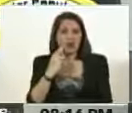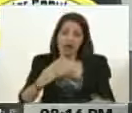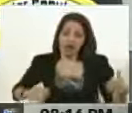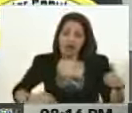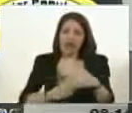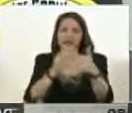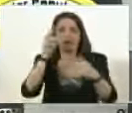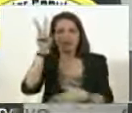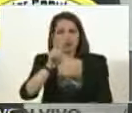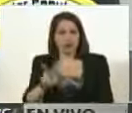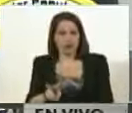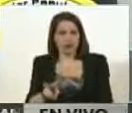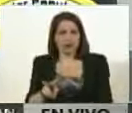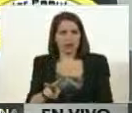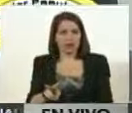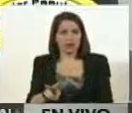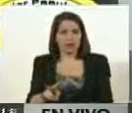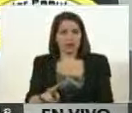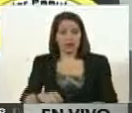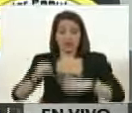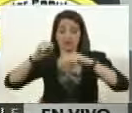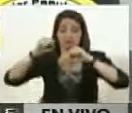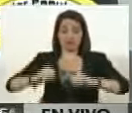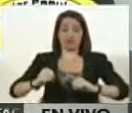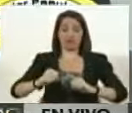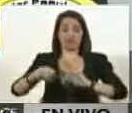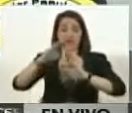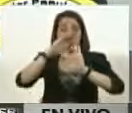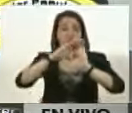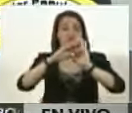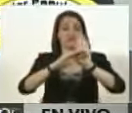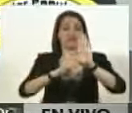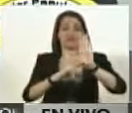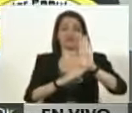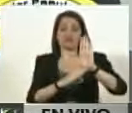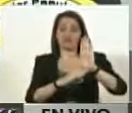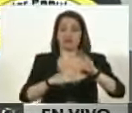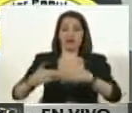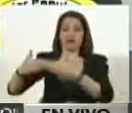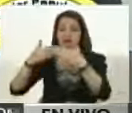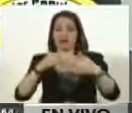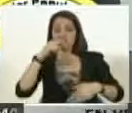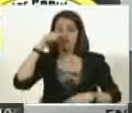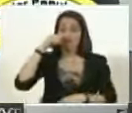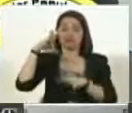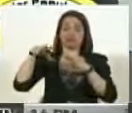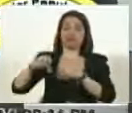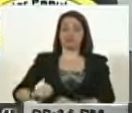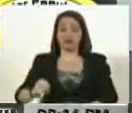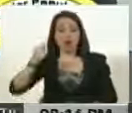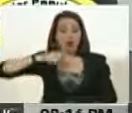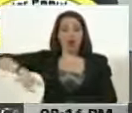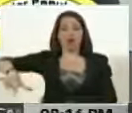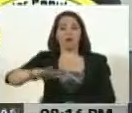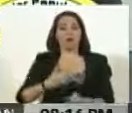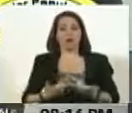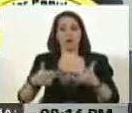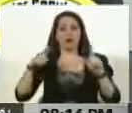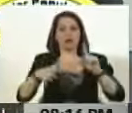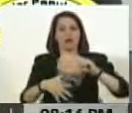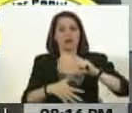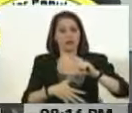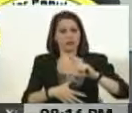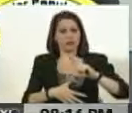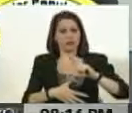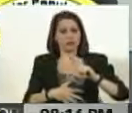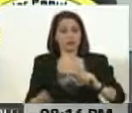antivenezolano, para imponer su agenda colonista contra nuestros pueblos libres de América. Una